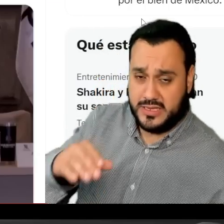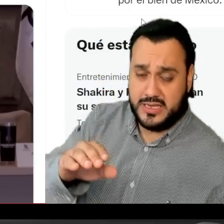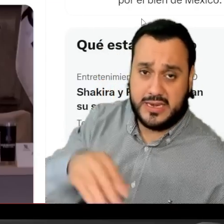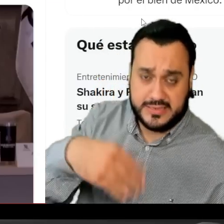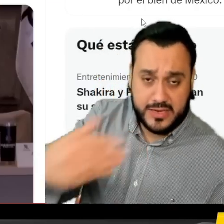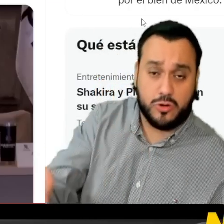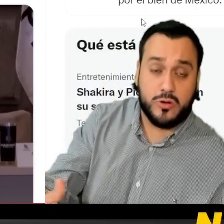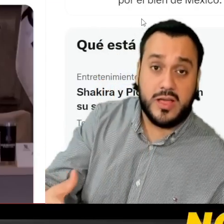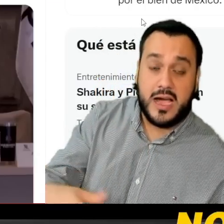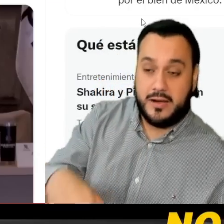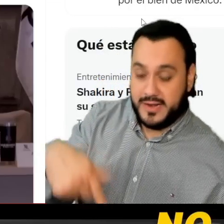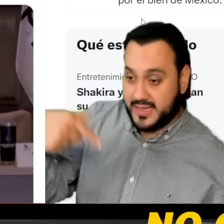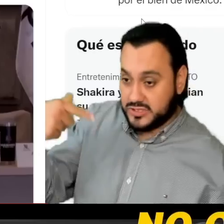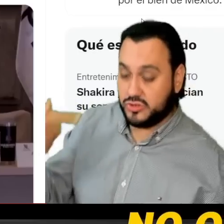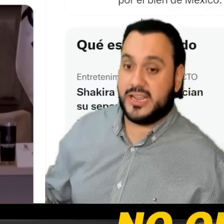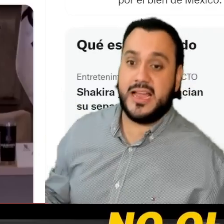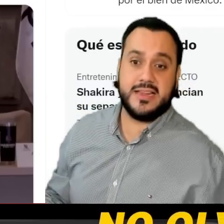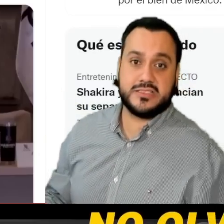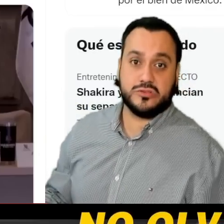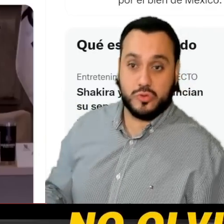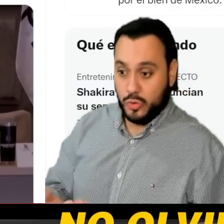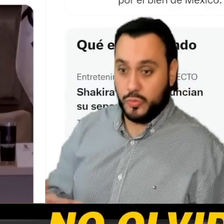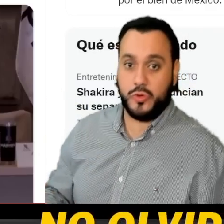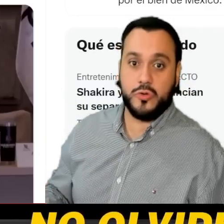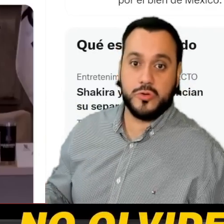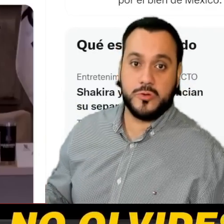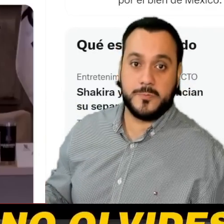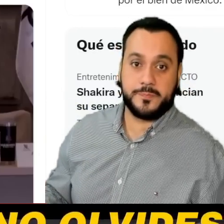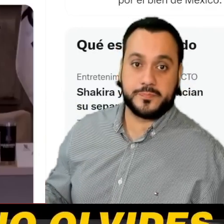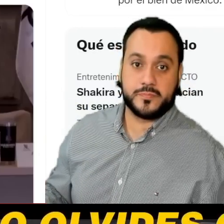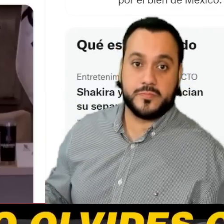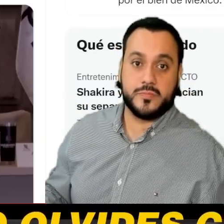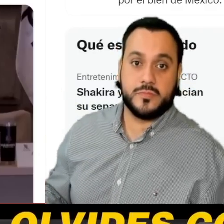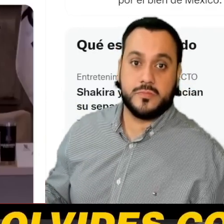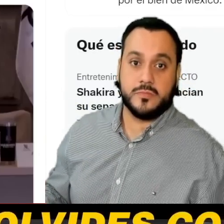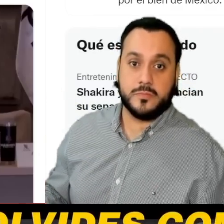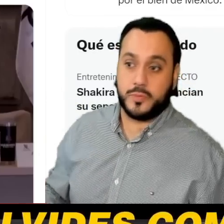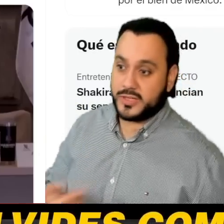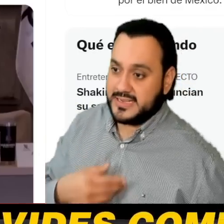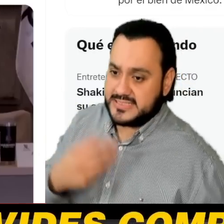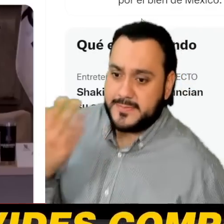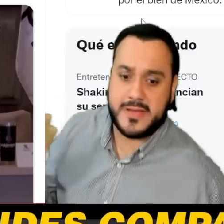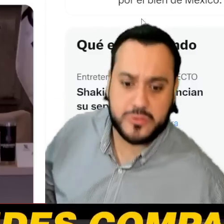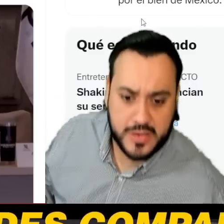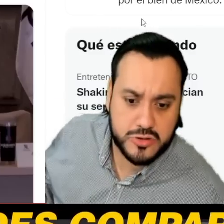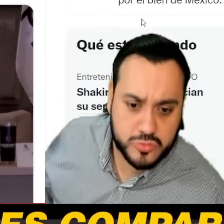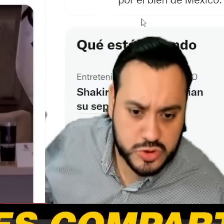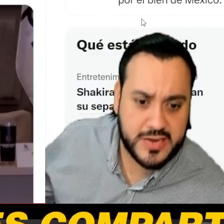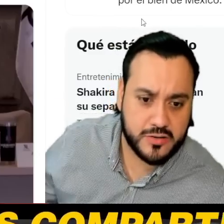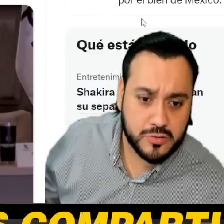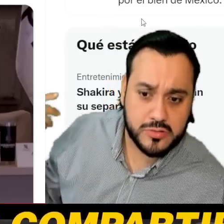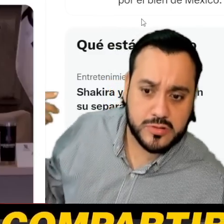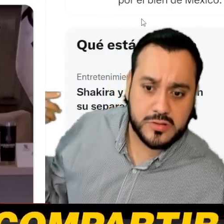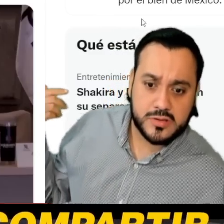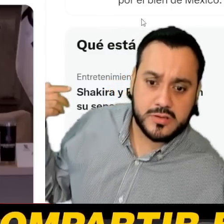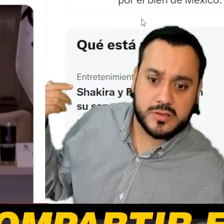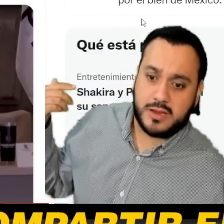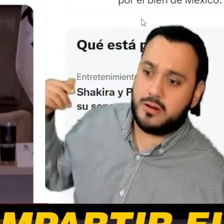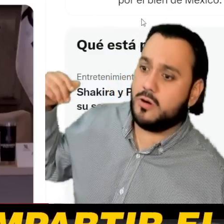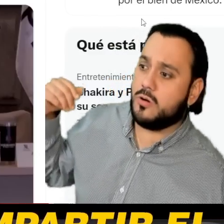y les digo habrán casos reales no lo dudo porque hasta a mí me ha tocado escuchar no